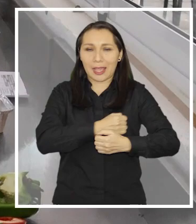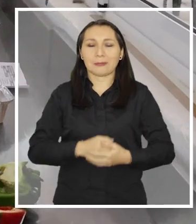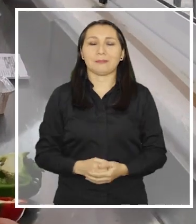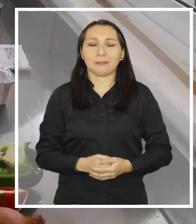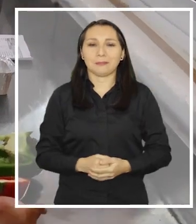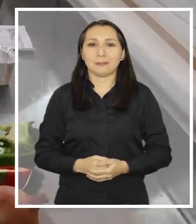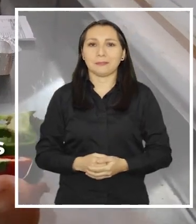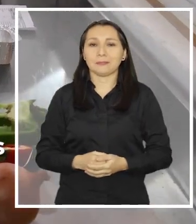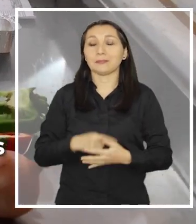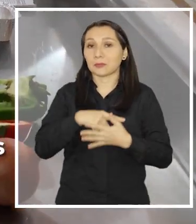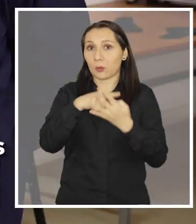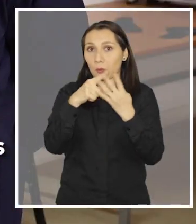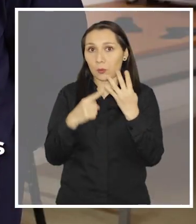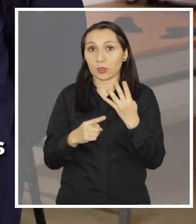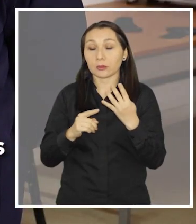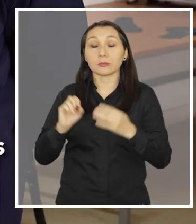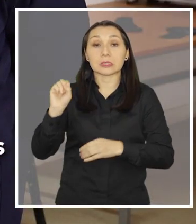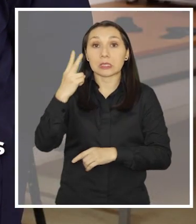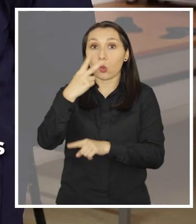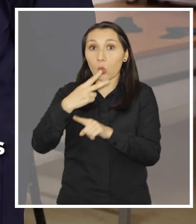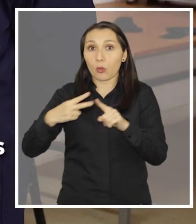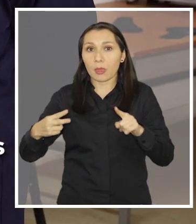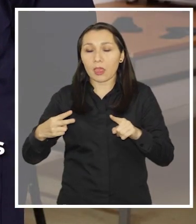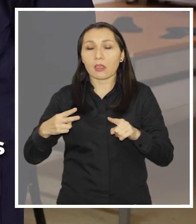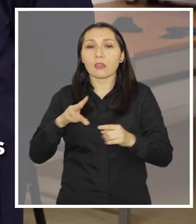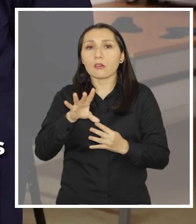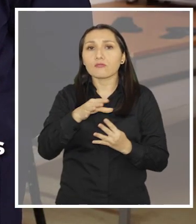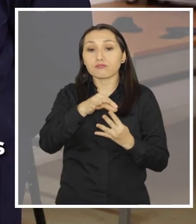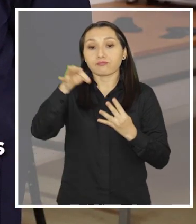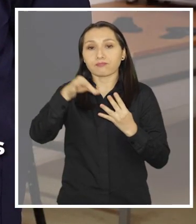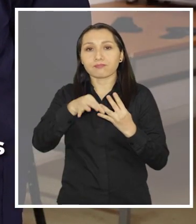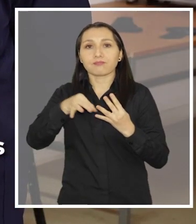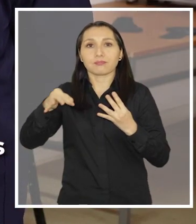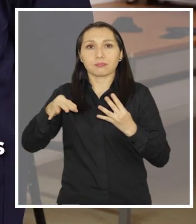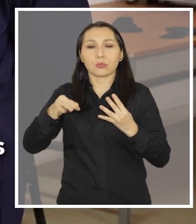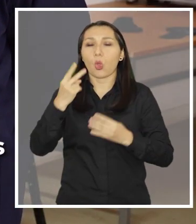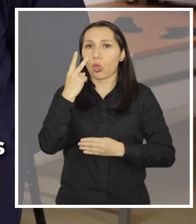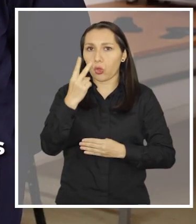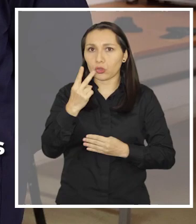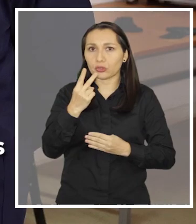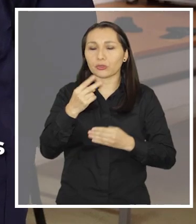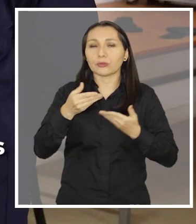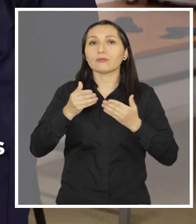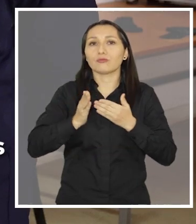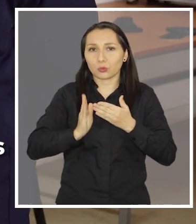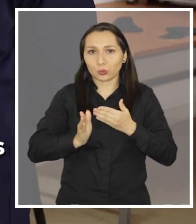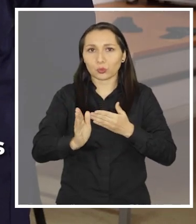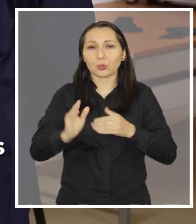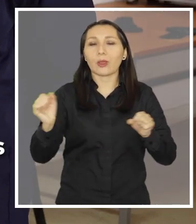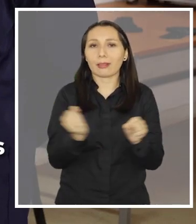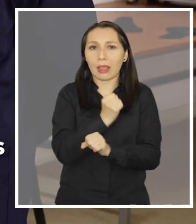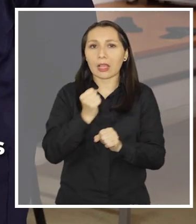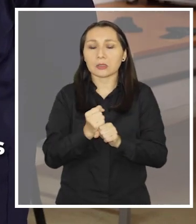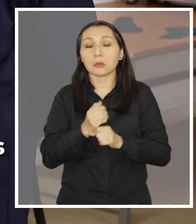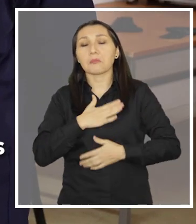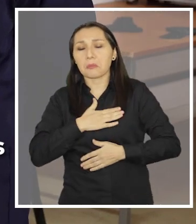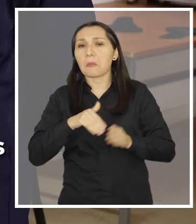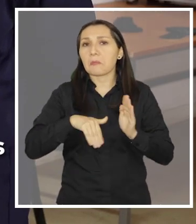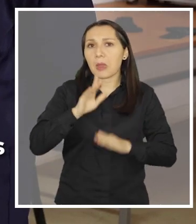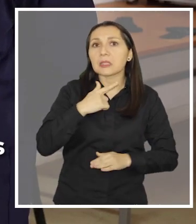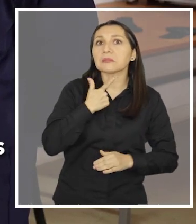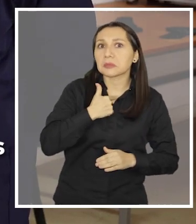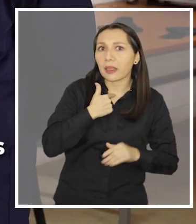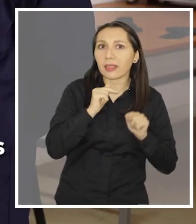gastronomía. Para en segundo medio ya elegir dos de esos talleres que a ellos